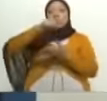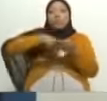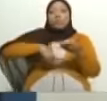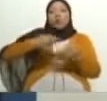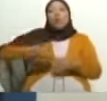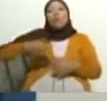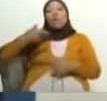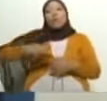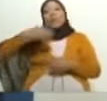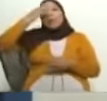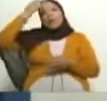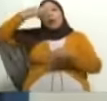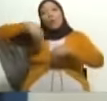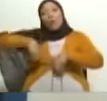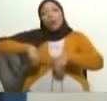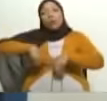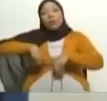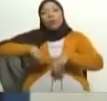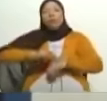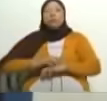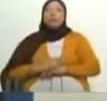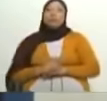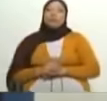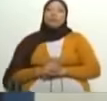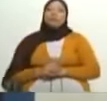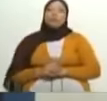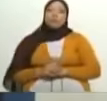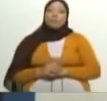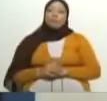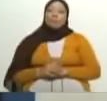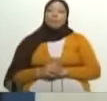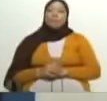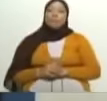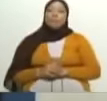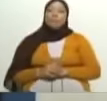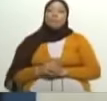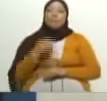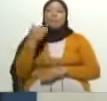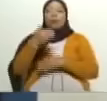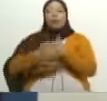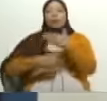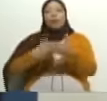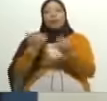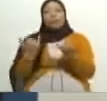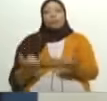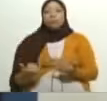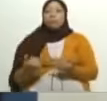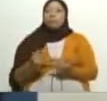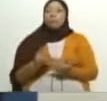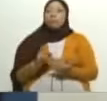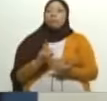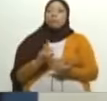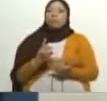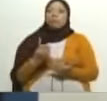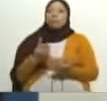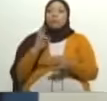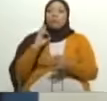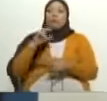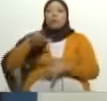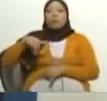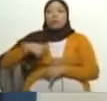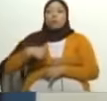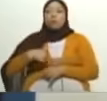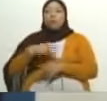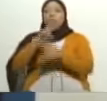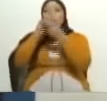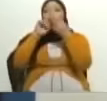importante acuerdo damos un sólido paso que allana el camino para que recuperemos nuestra